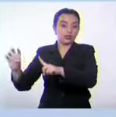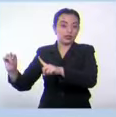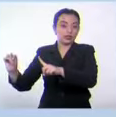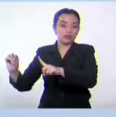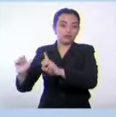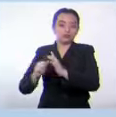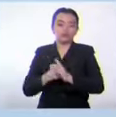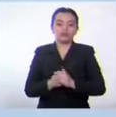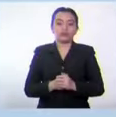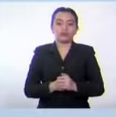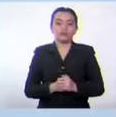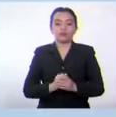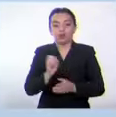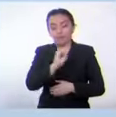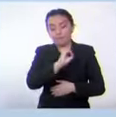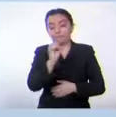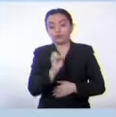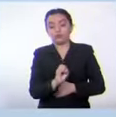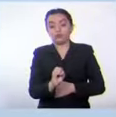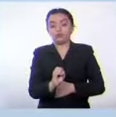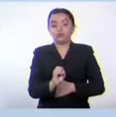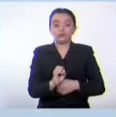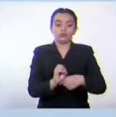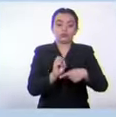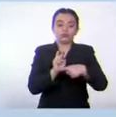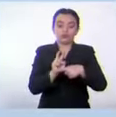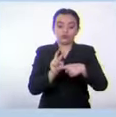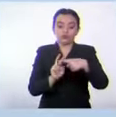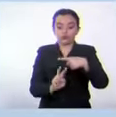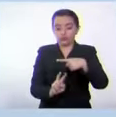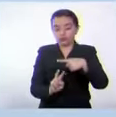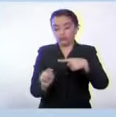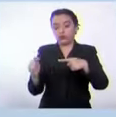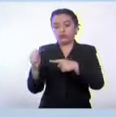Esto es igual a